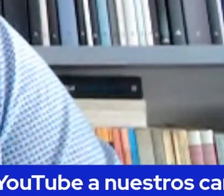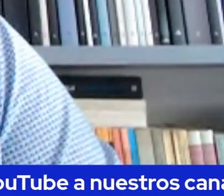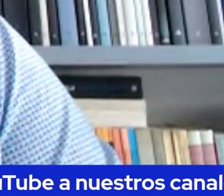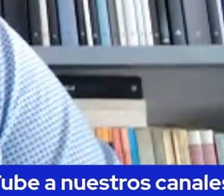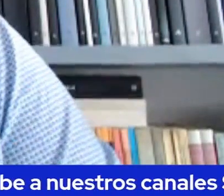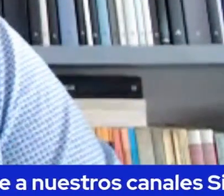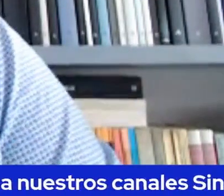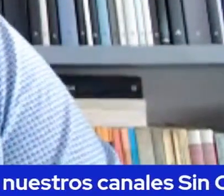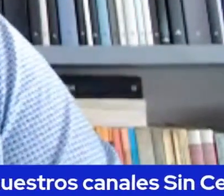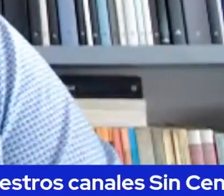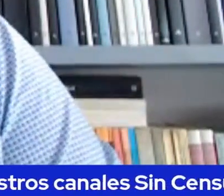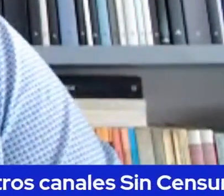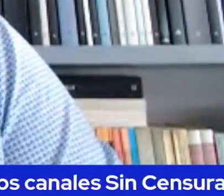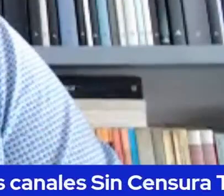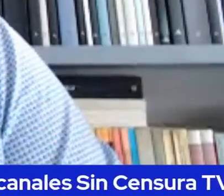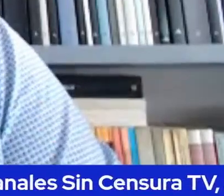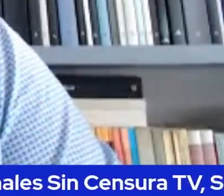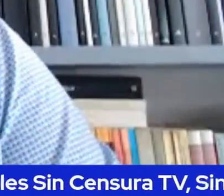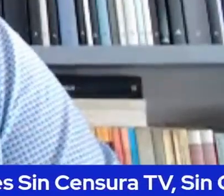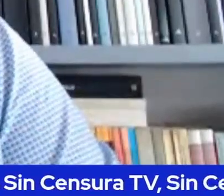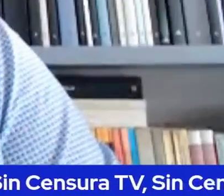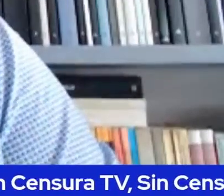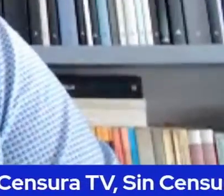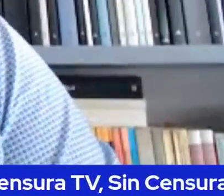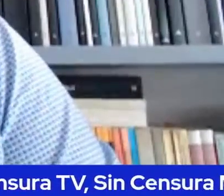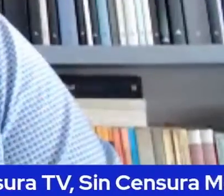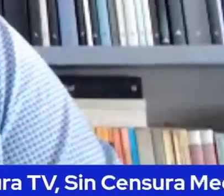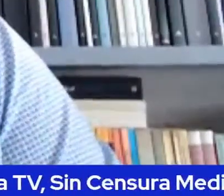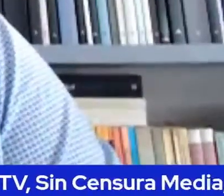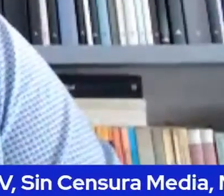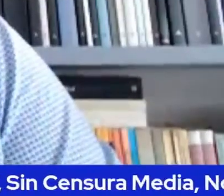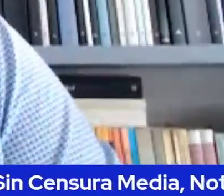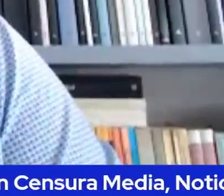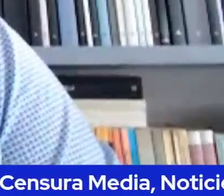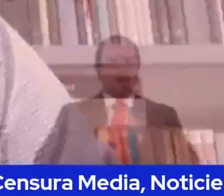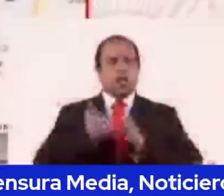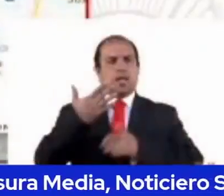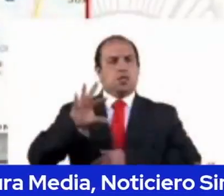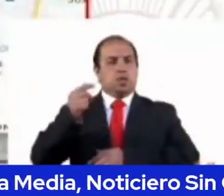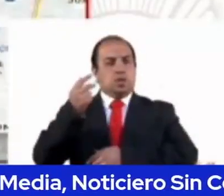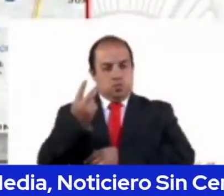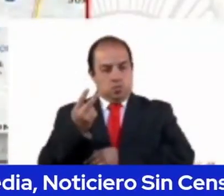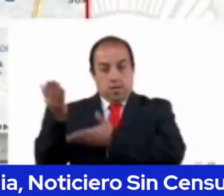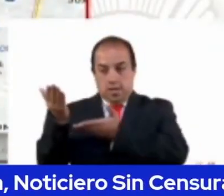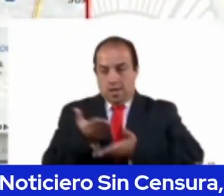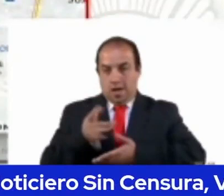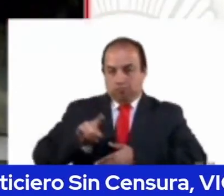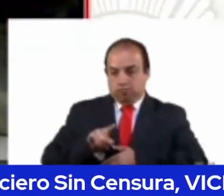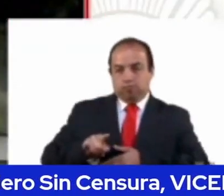fueran interrogados adecuadamente, debidamente, respetando los derechos humanos, desde